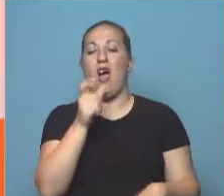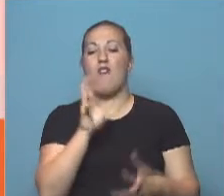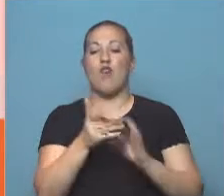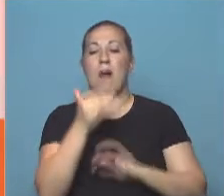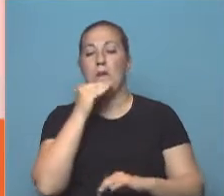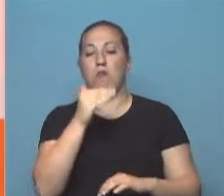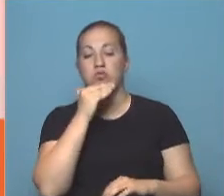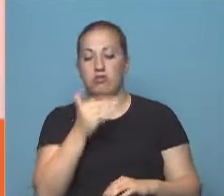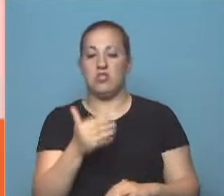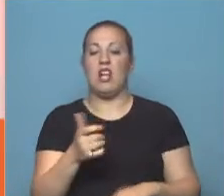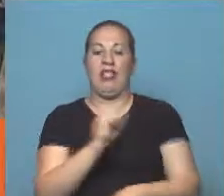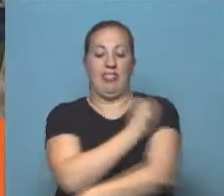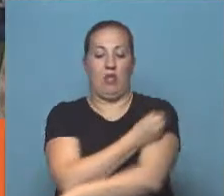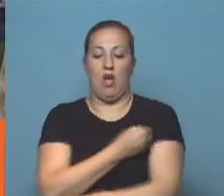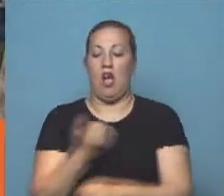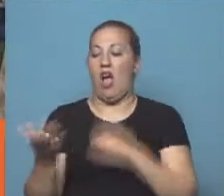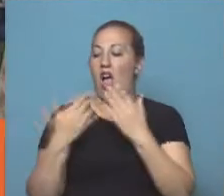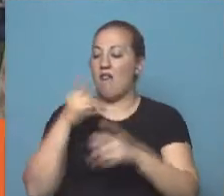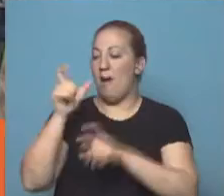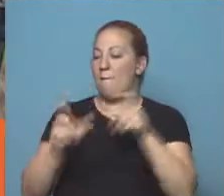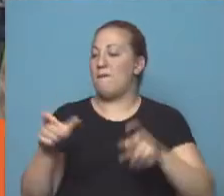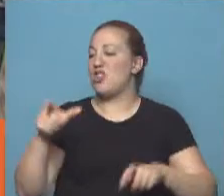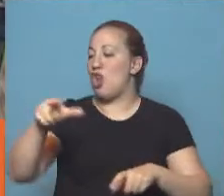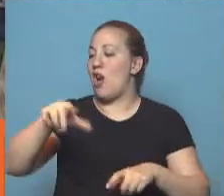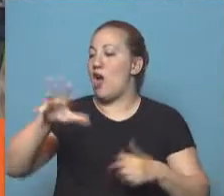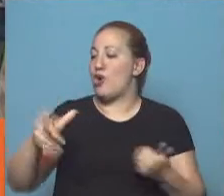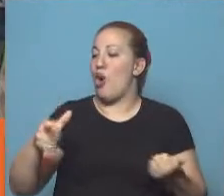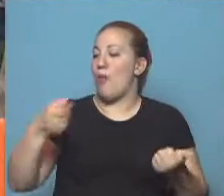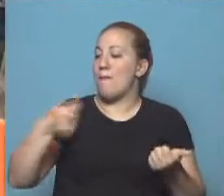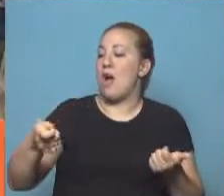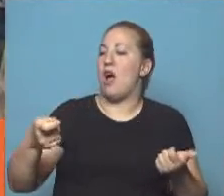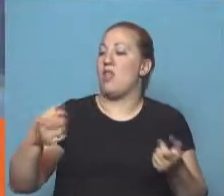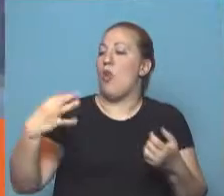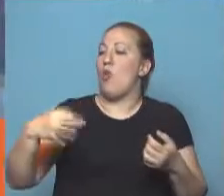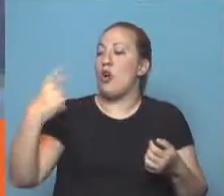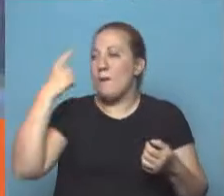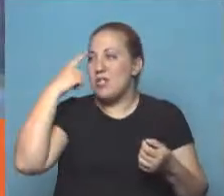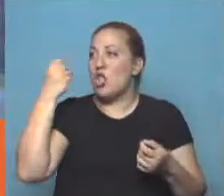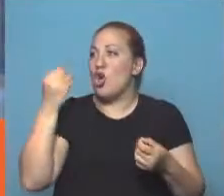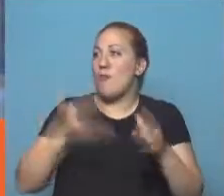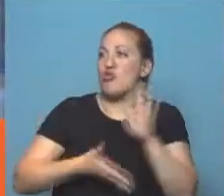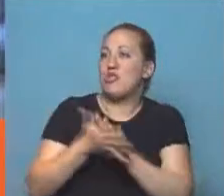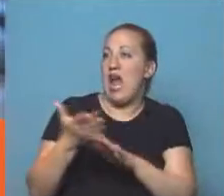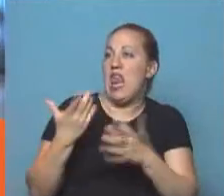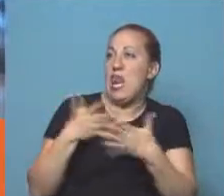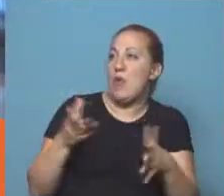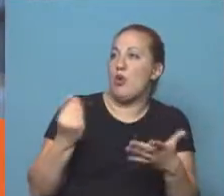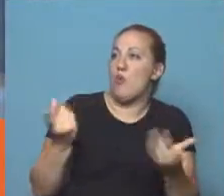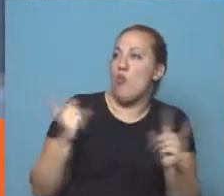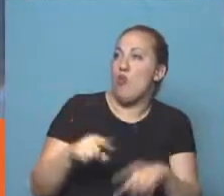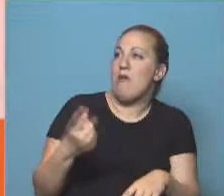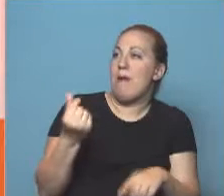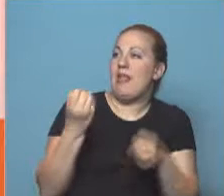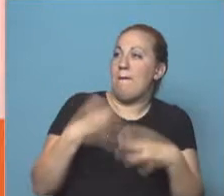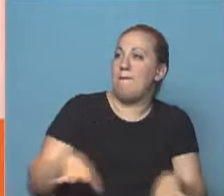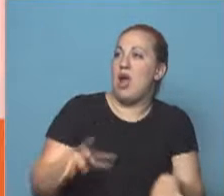con personas que cometieron delitos y lo único que están pensando es cómo reincidir o cómo volver a recuperar parte de ese capital que perdieron